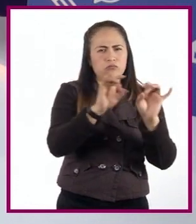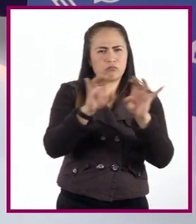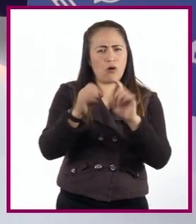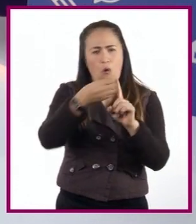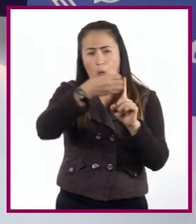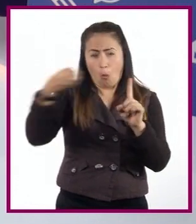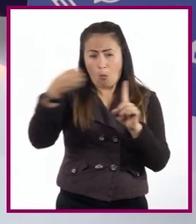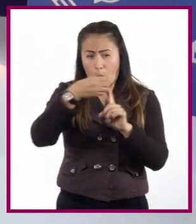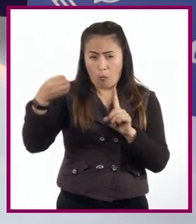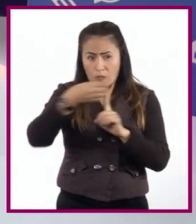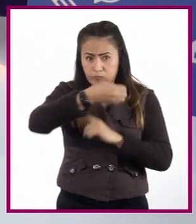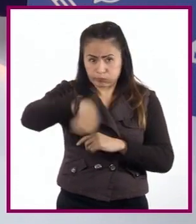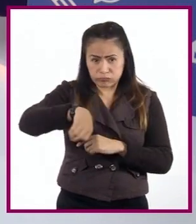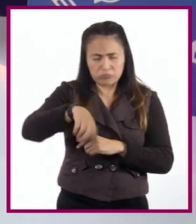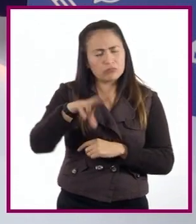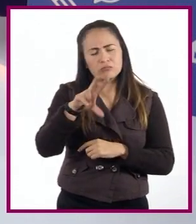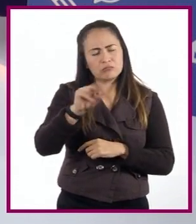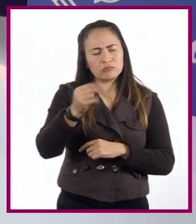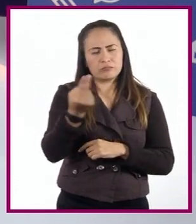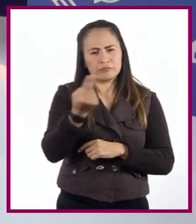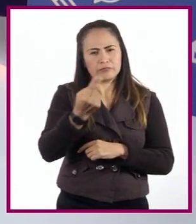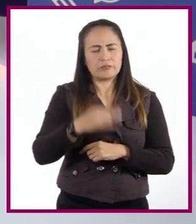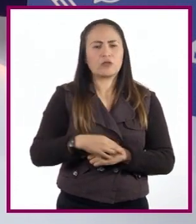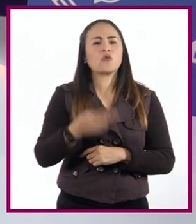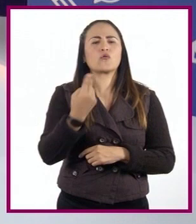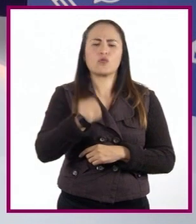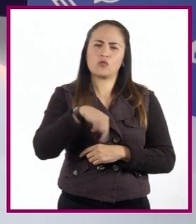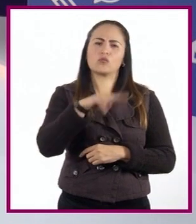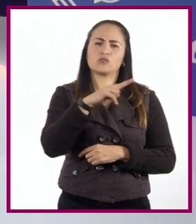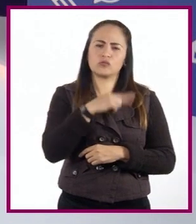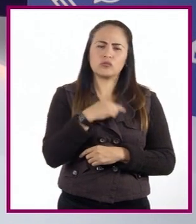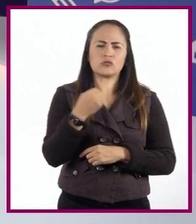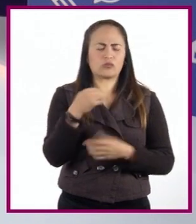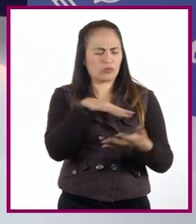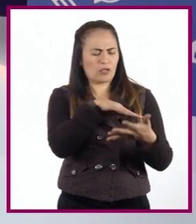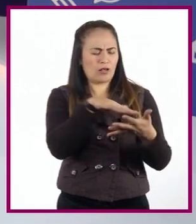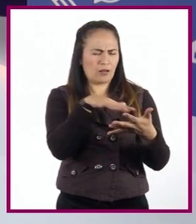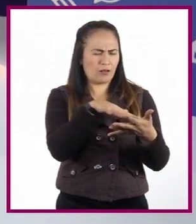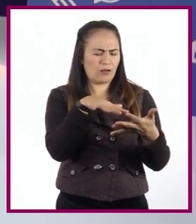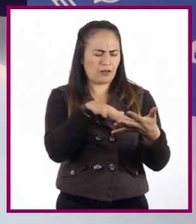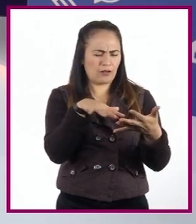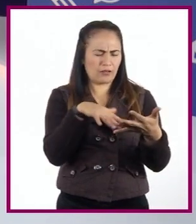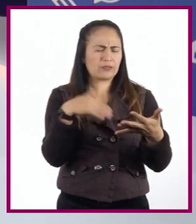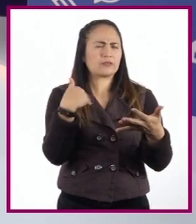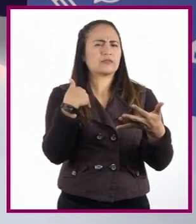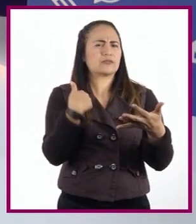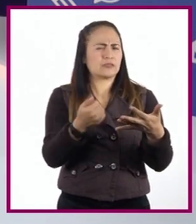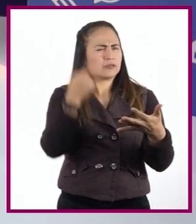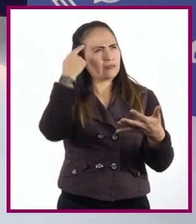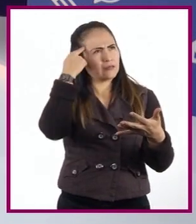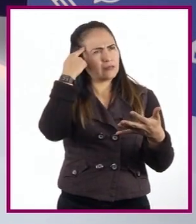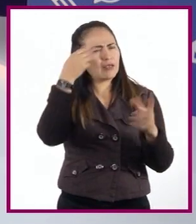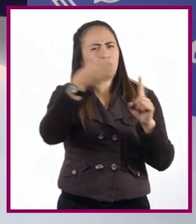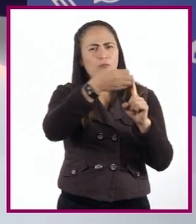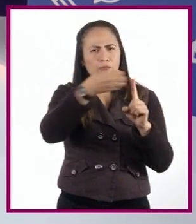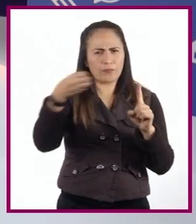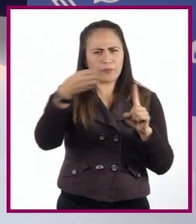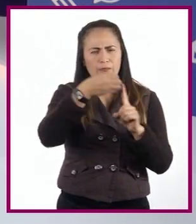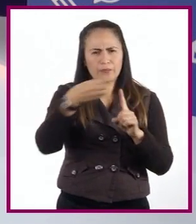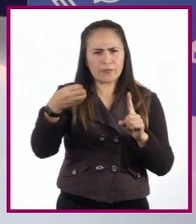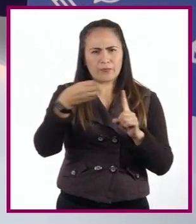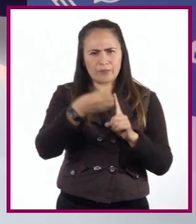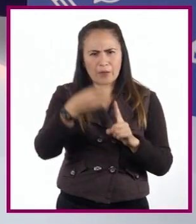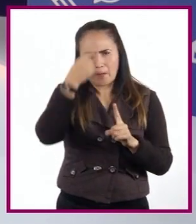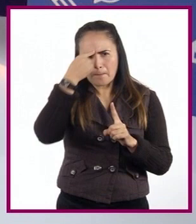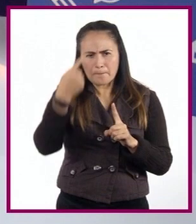que ocurrieron. Es ahí en donde entramos nosotros como lectores para poder reconstruir la secuencia de los hechos con el